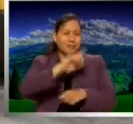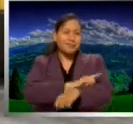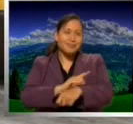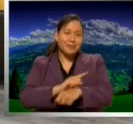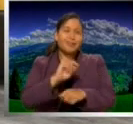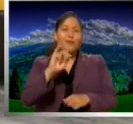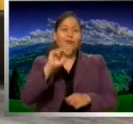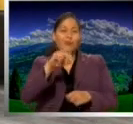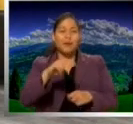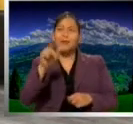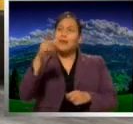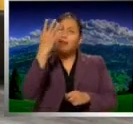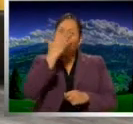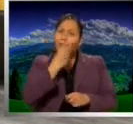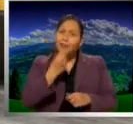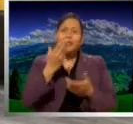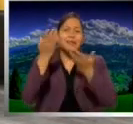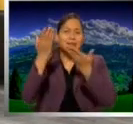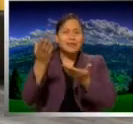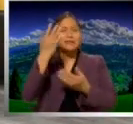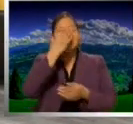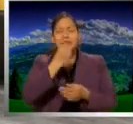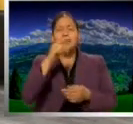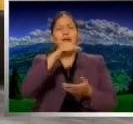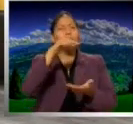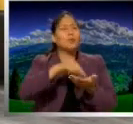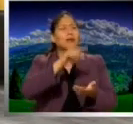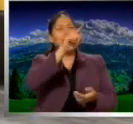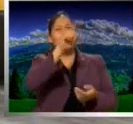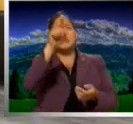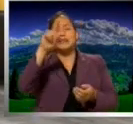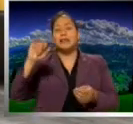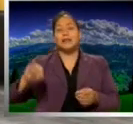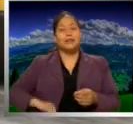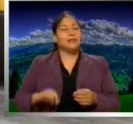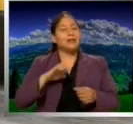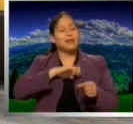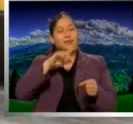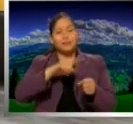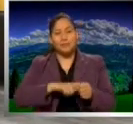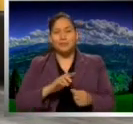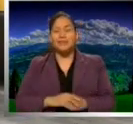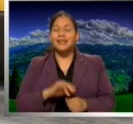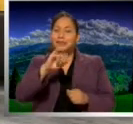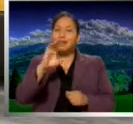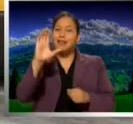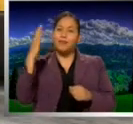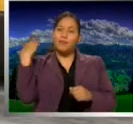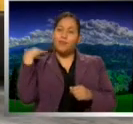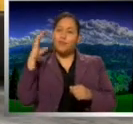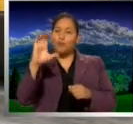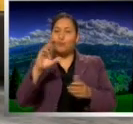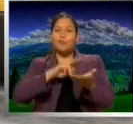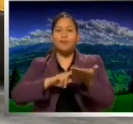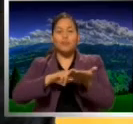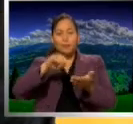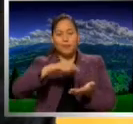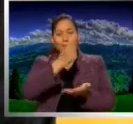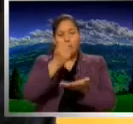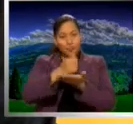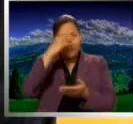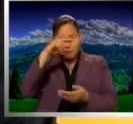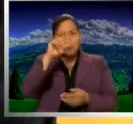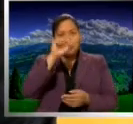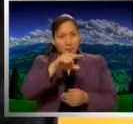Juan. Es que es hermosa, ¿no? Es hermosa y tiene sitios de interés de verdad muy particulares. Es el pulmón verde de la Ciudad de México, como